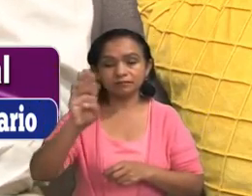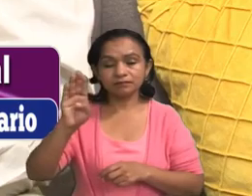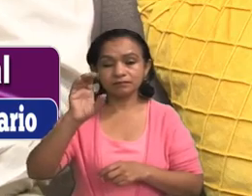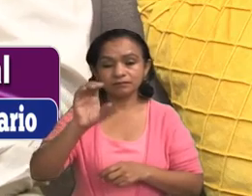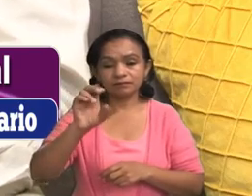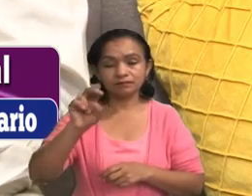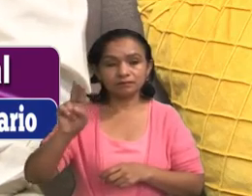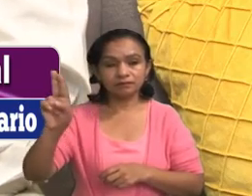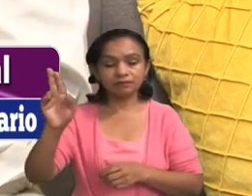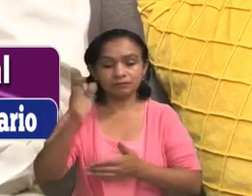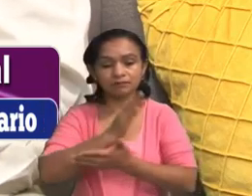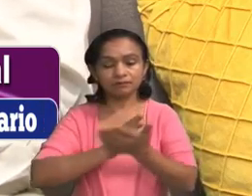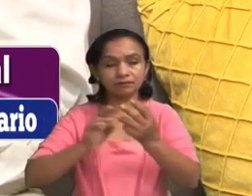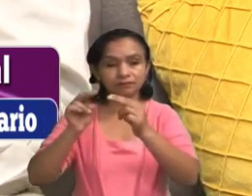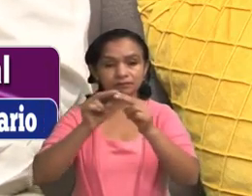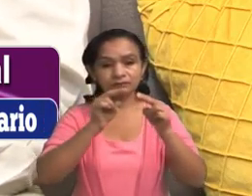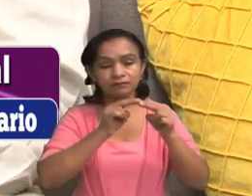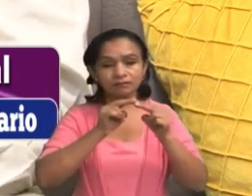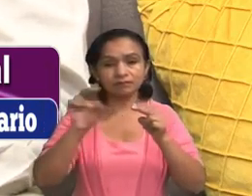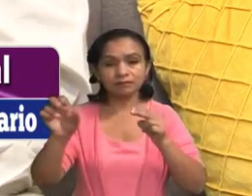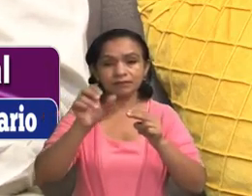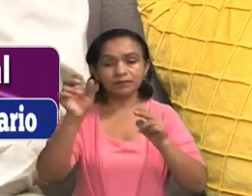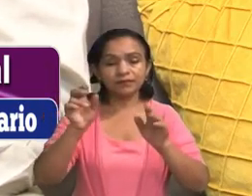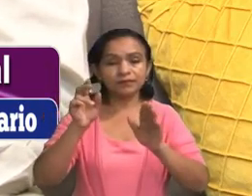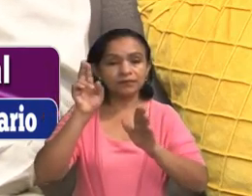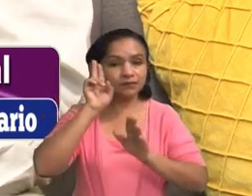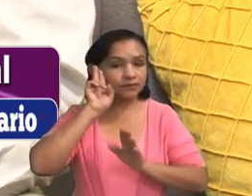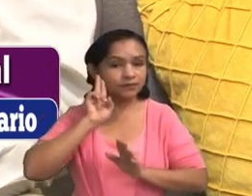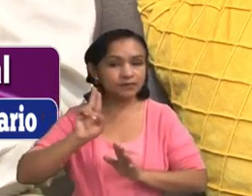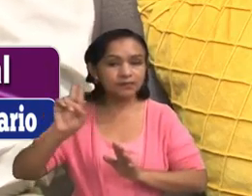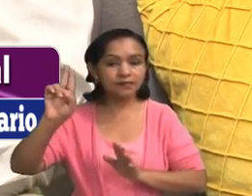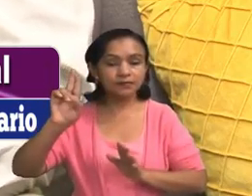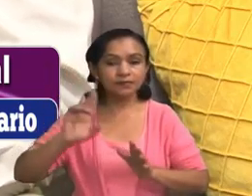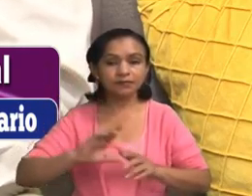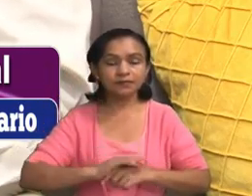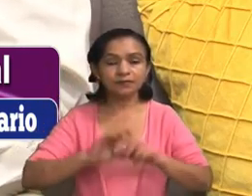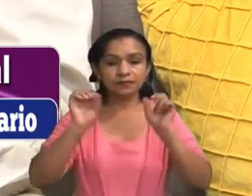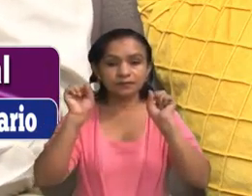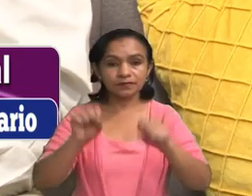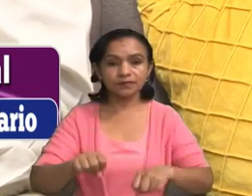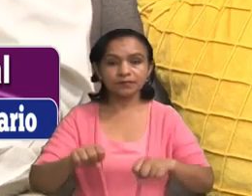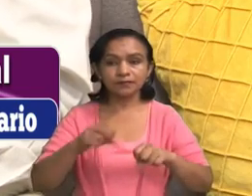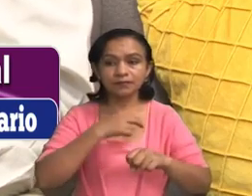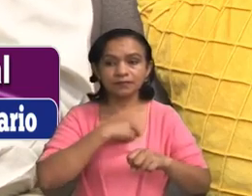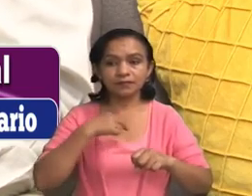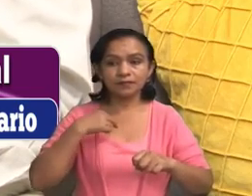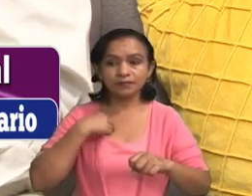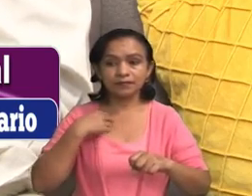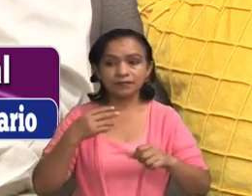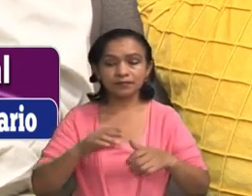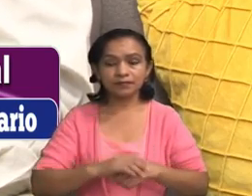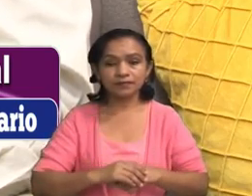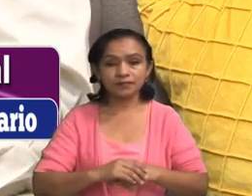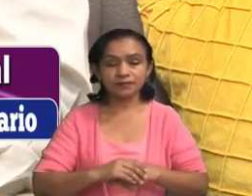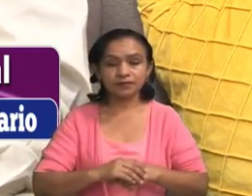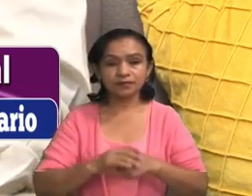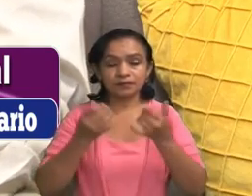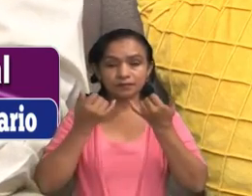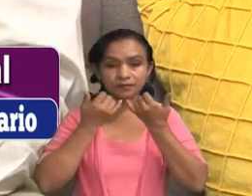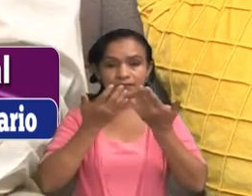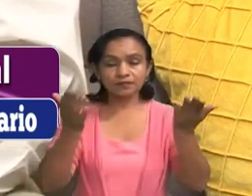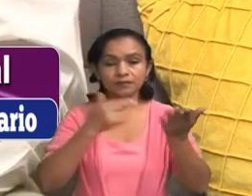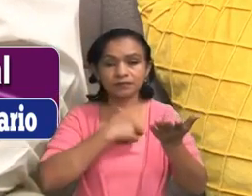con algunos enlaces también del resto de las universidades. Claro. Para poder seguir, digamos, la información que